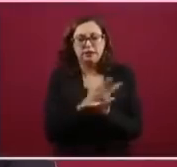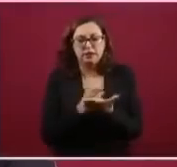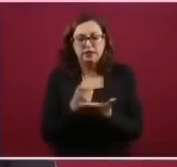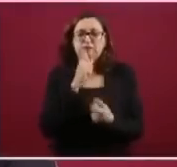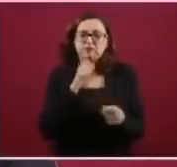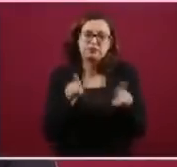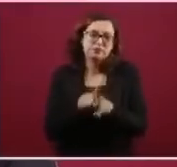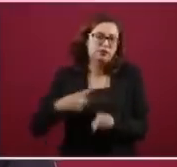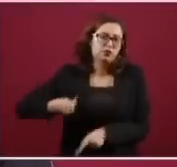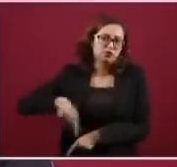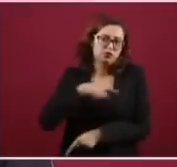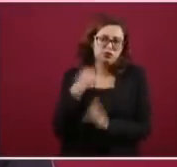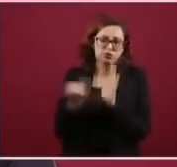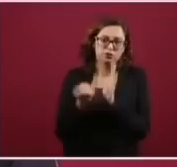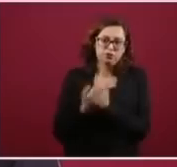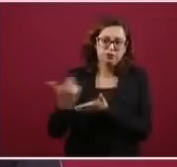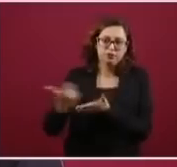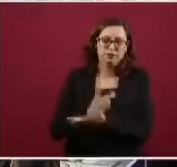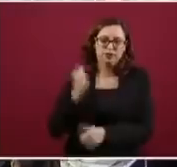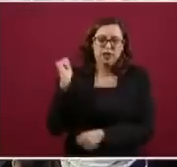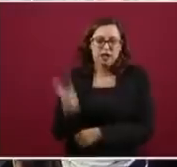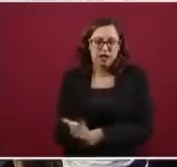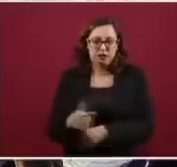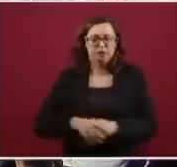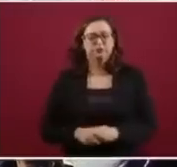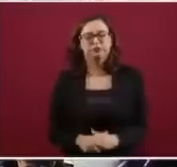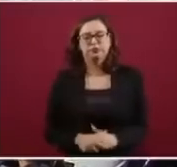nosotros también recibimos algún ingreso